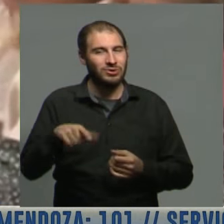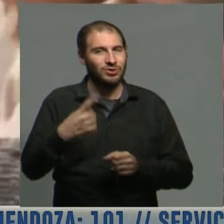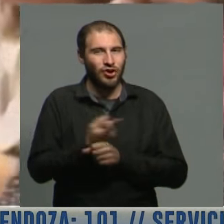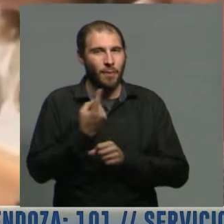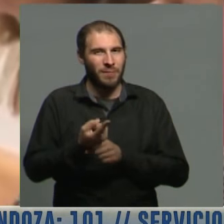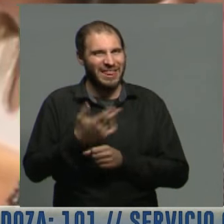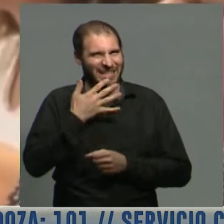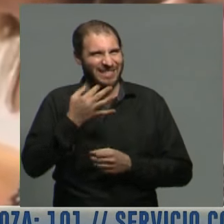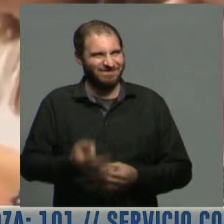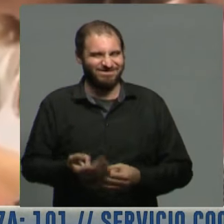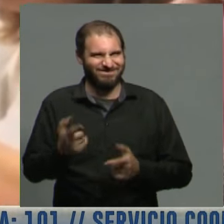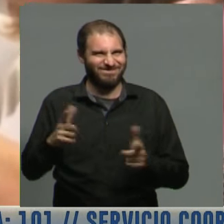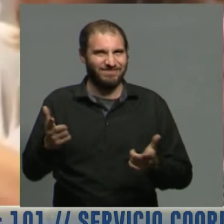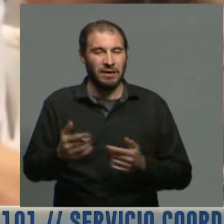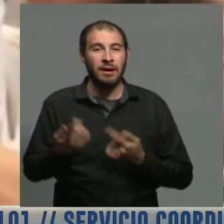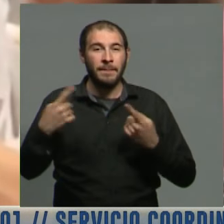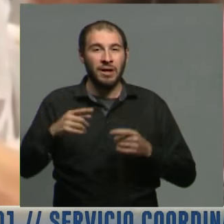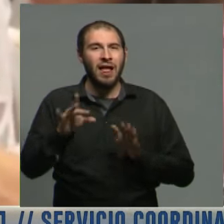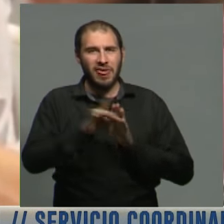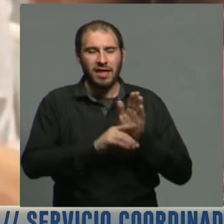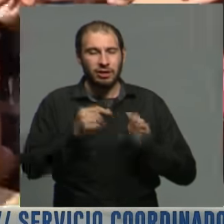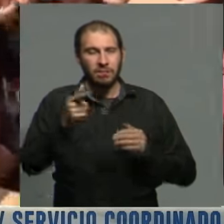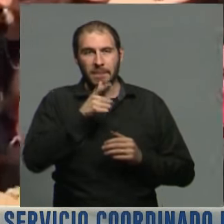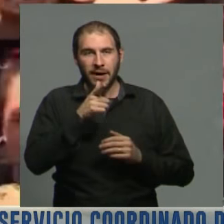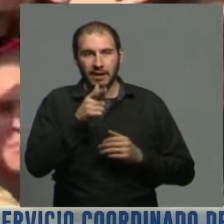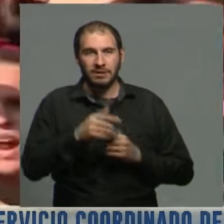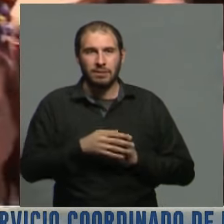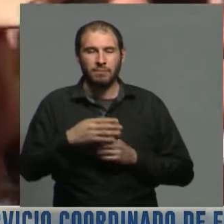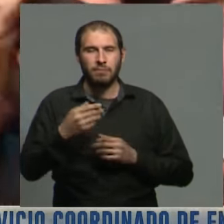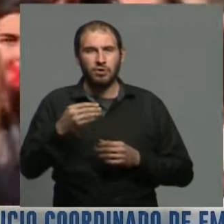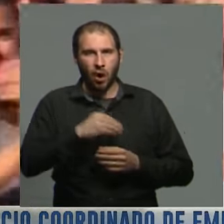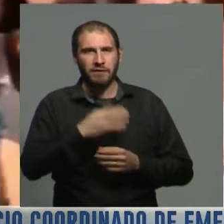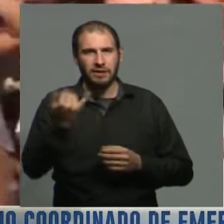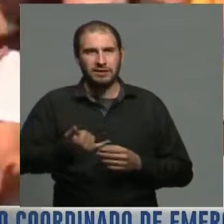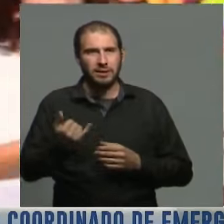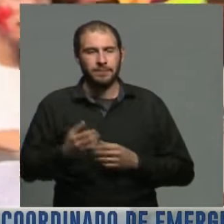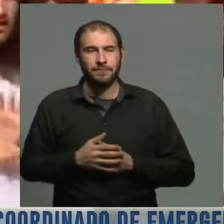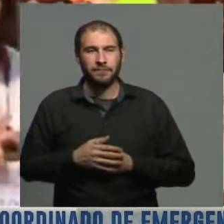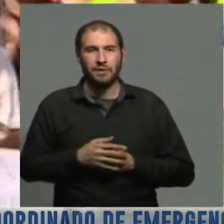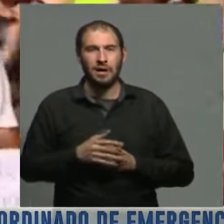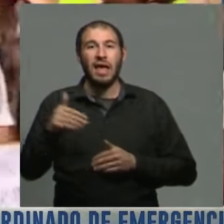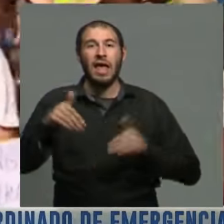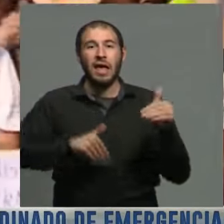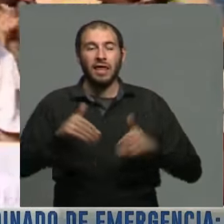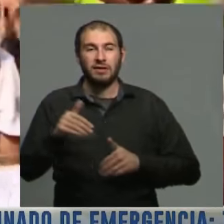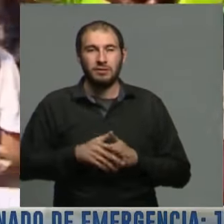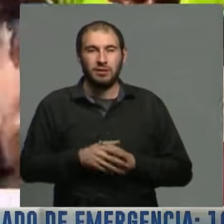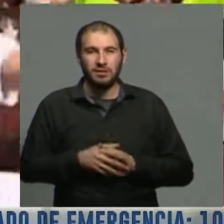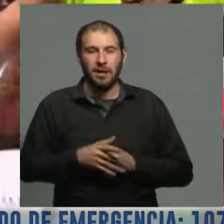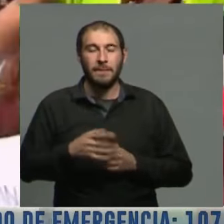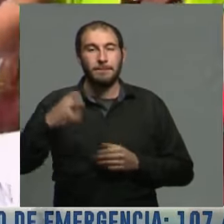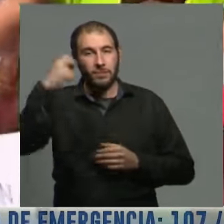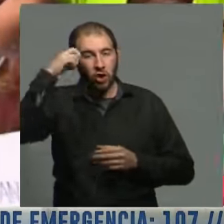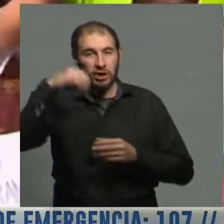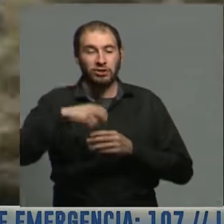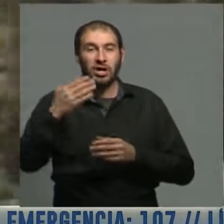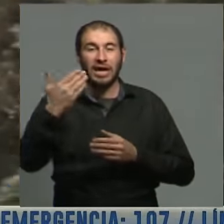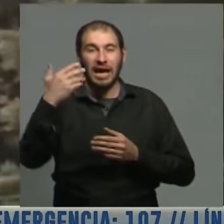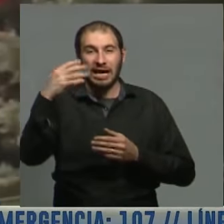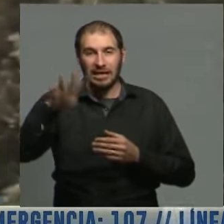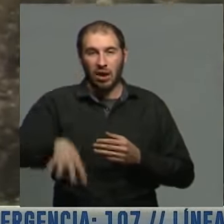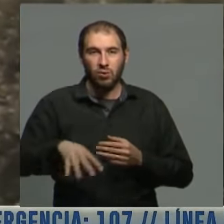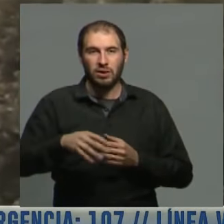como fiables esos datos. Pero a mí sí que hay un dato que me parece bastante fiable y bastante indicativo, que son las las elecciones en el Parlamento de Cataluña que hubo